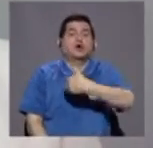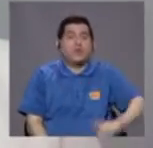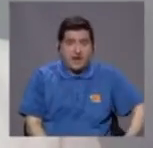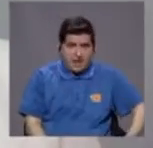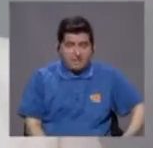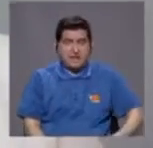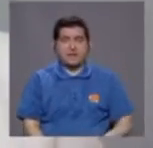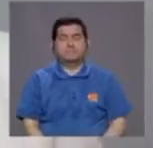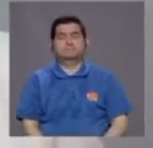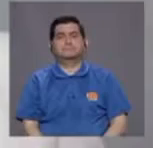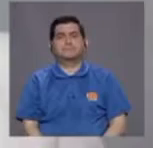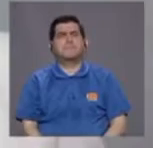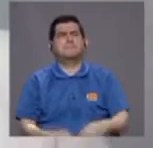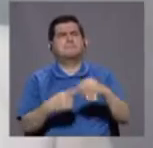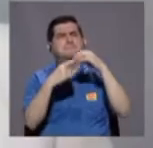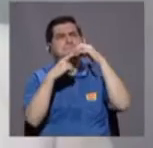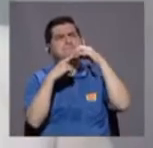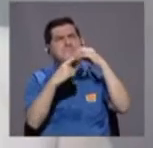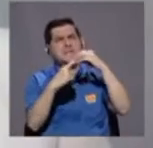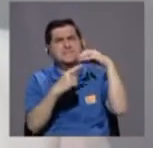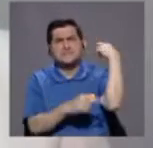principalmente porque